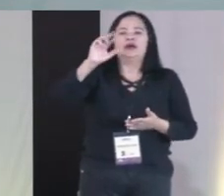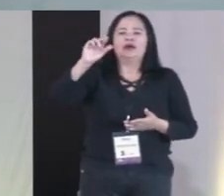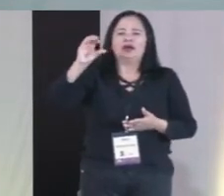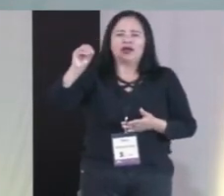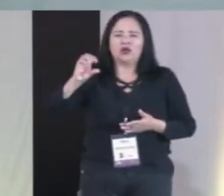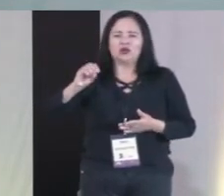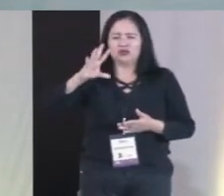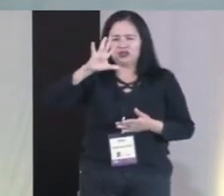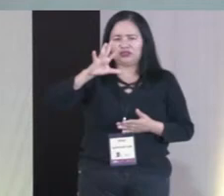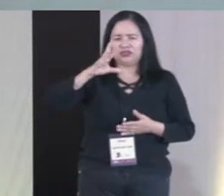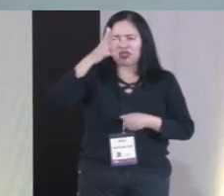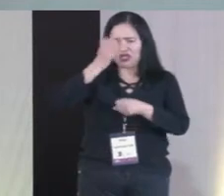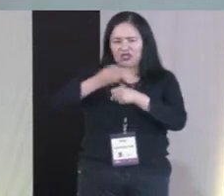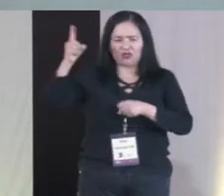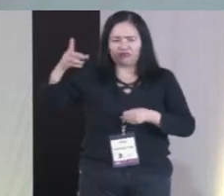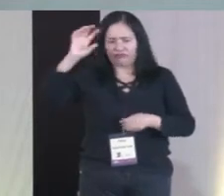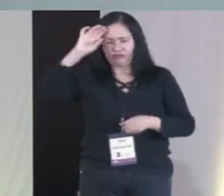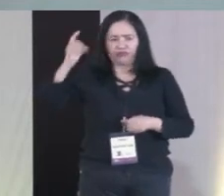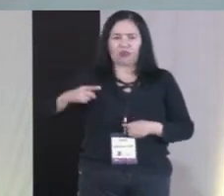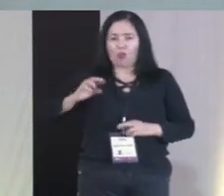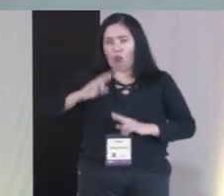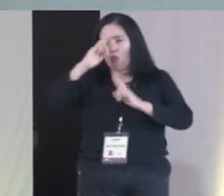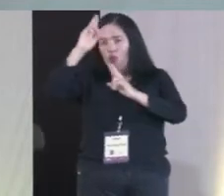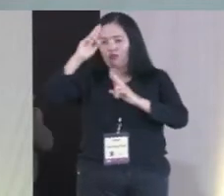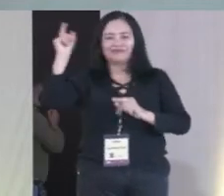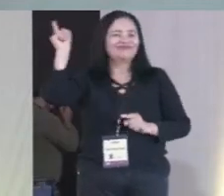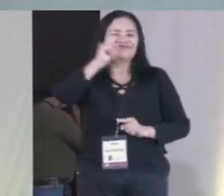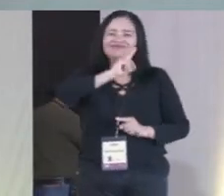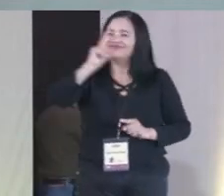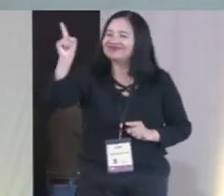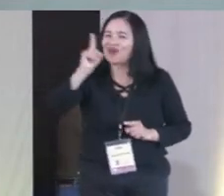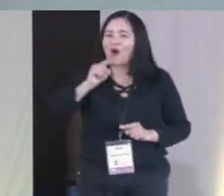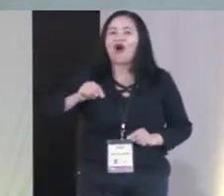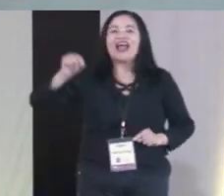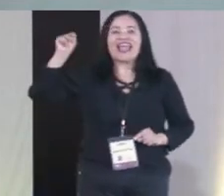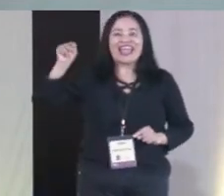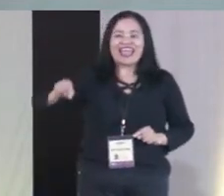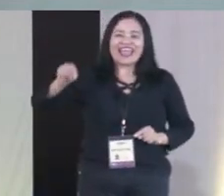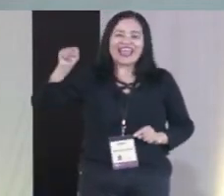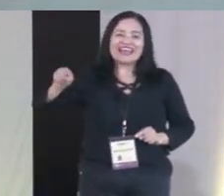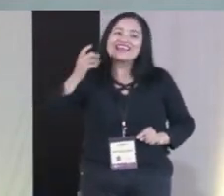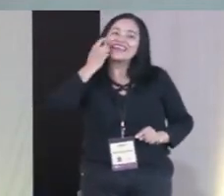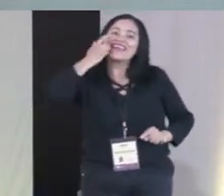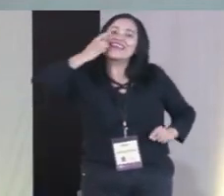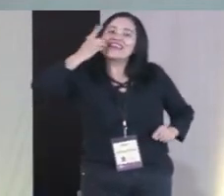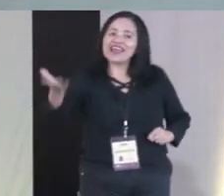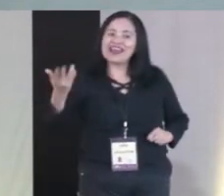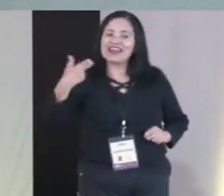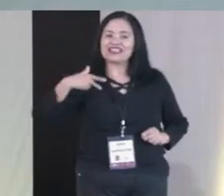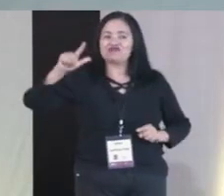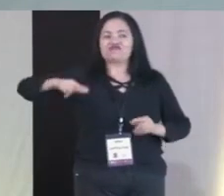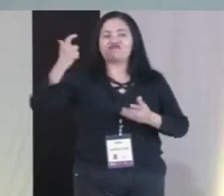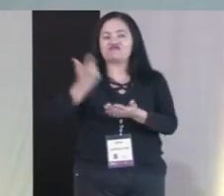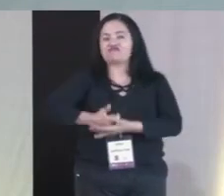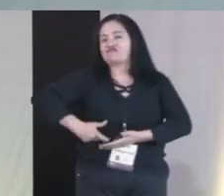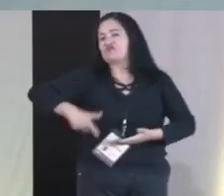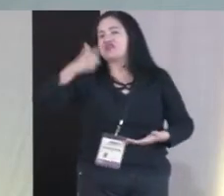No, era hacerse honorable, hacerse